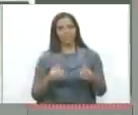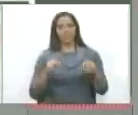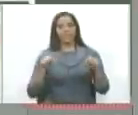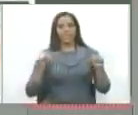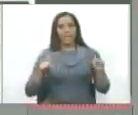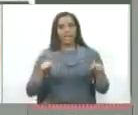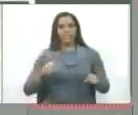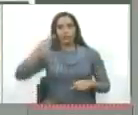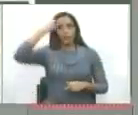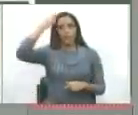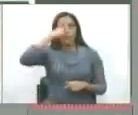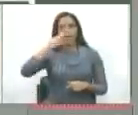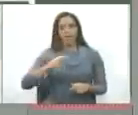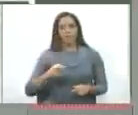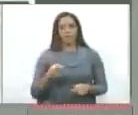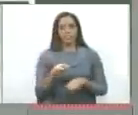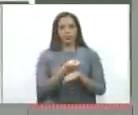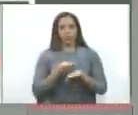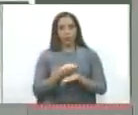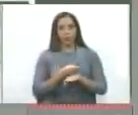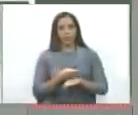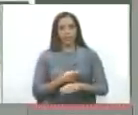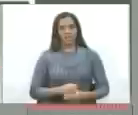de estos pueblos, de estos gobiernos.